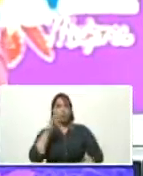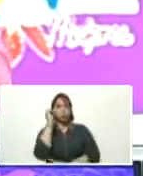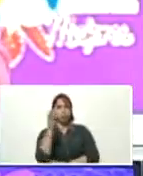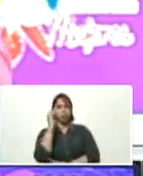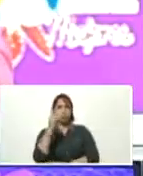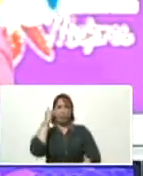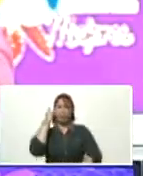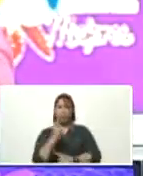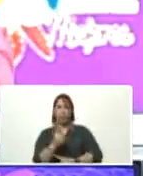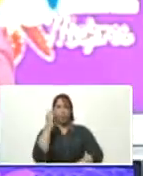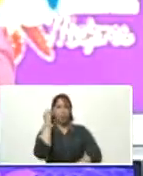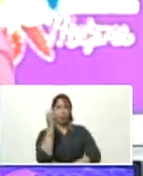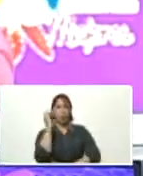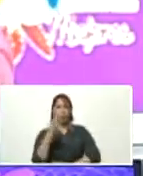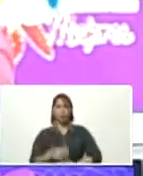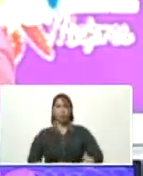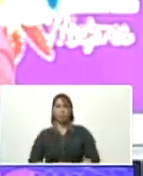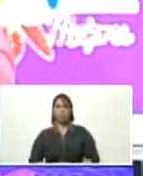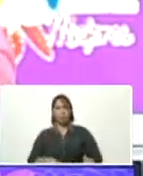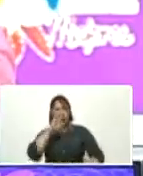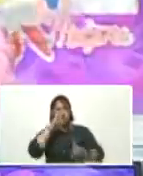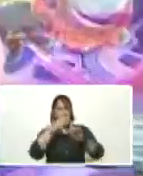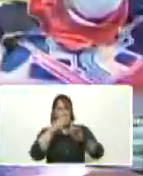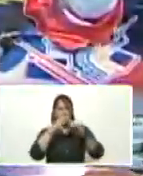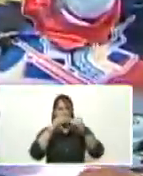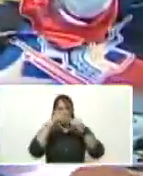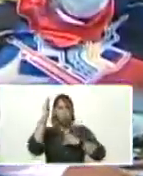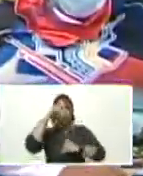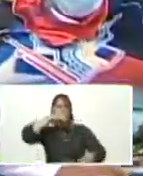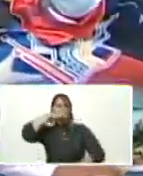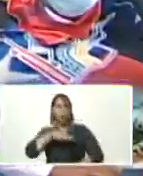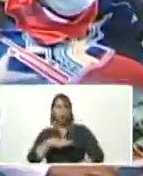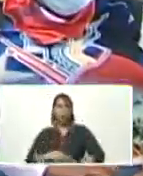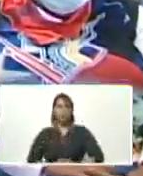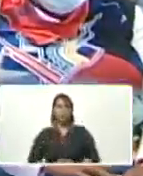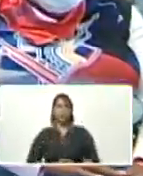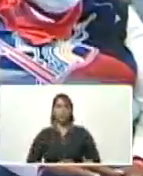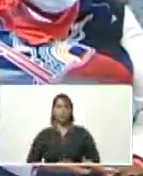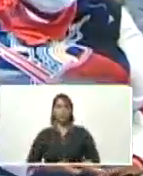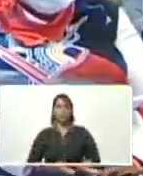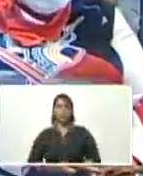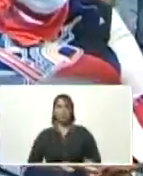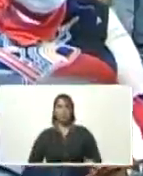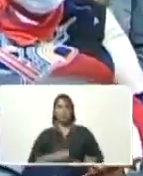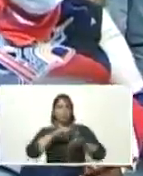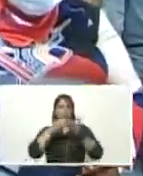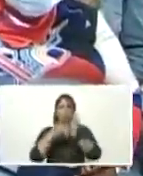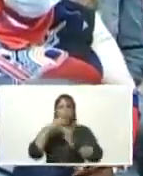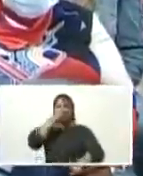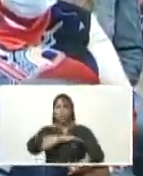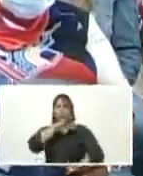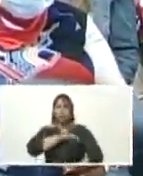sea un Congreso que marque la historia de aquí en adelante, de lo que será una